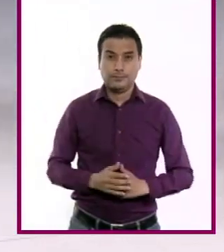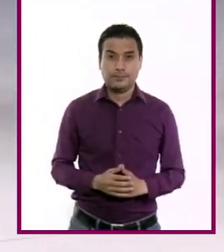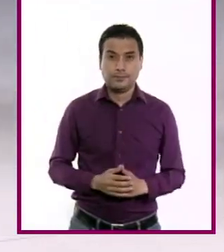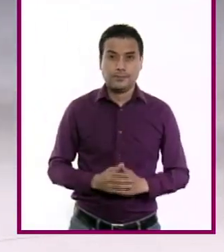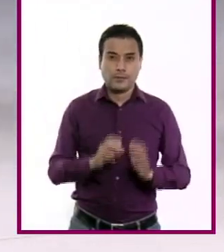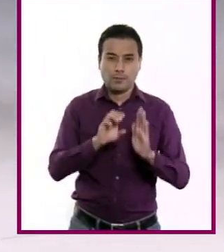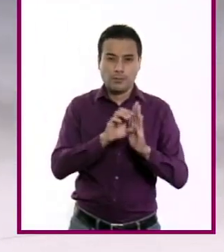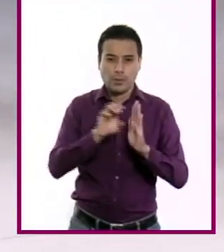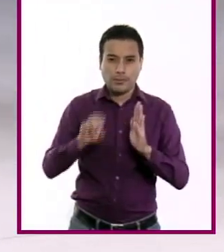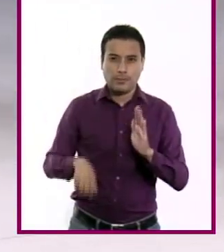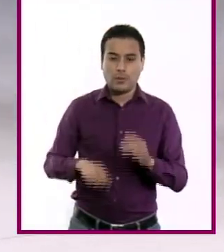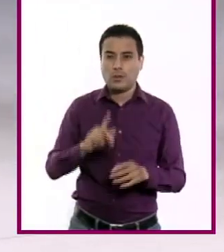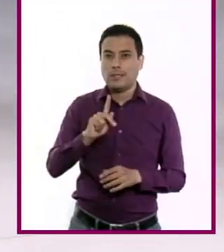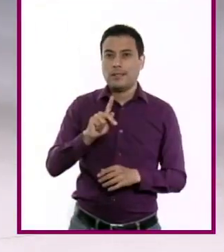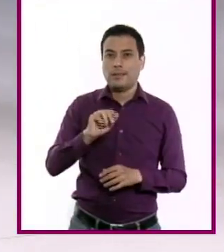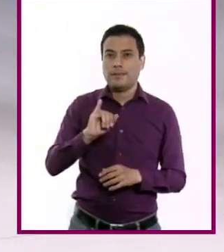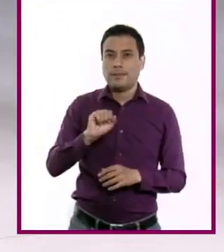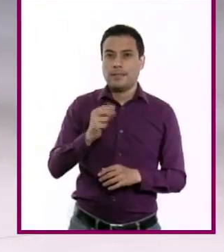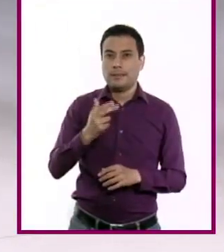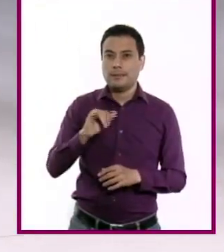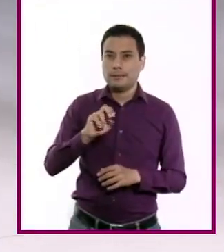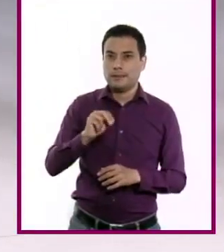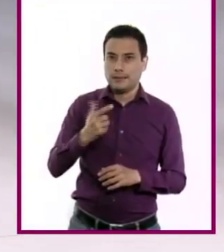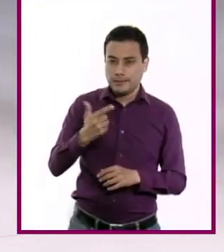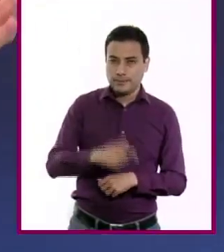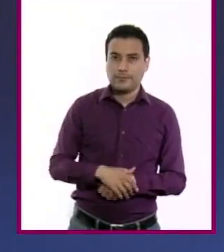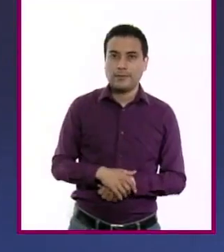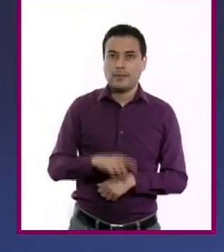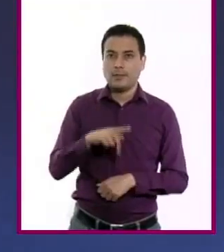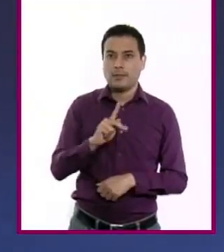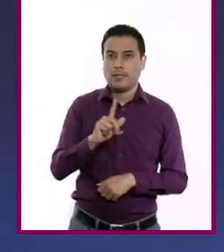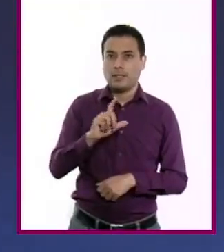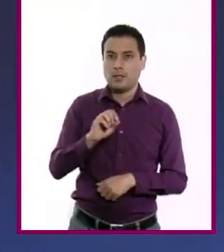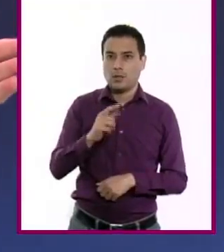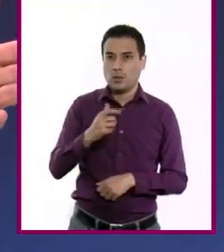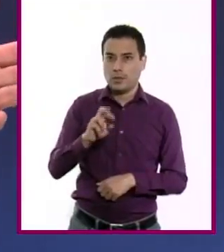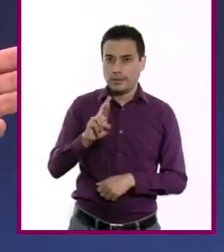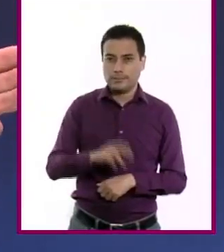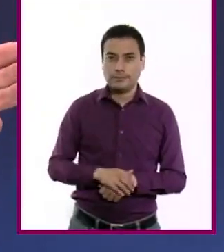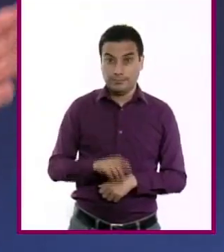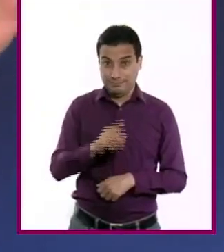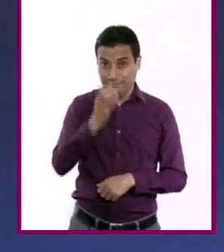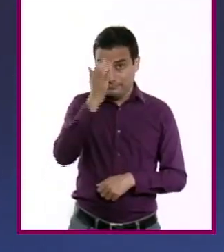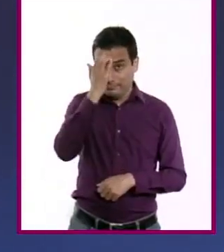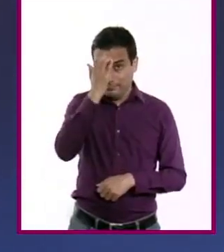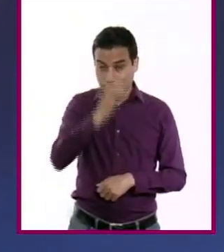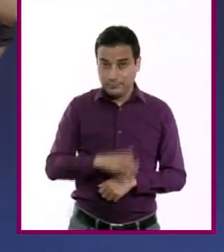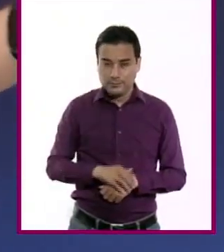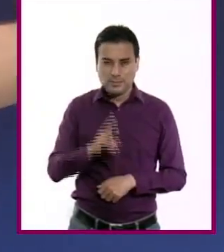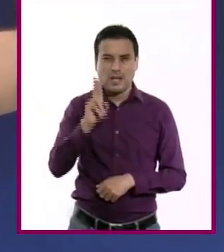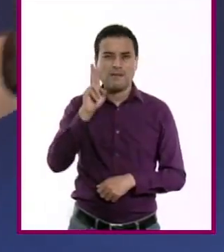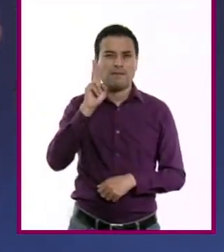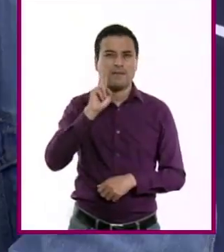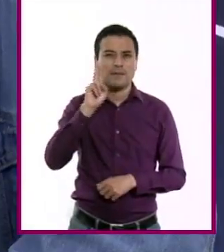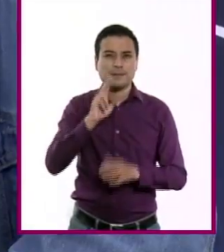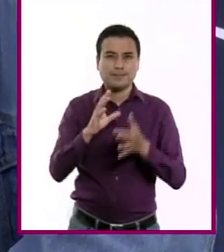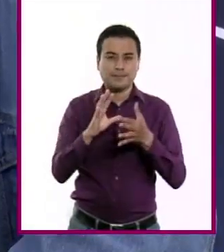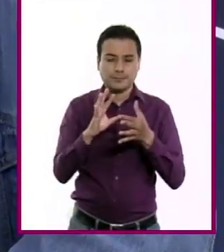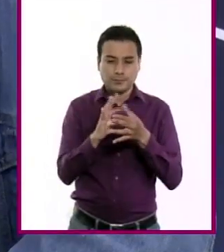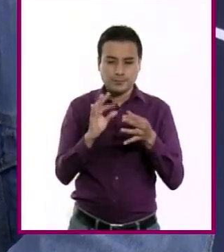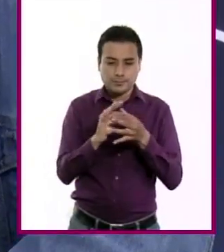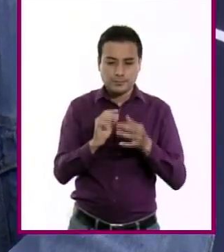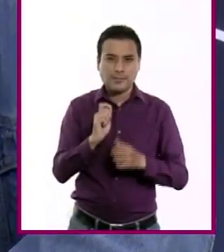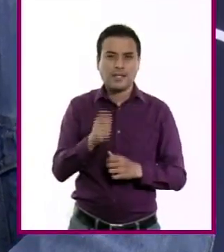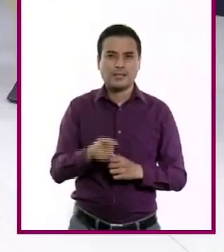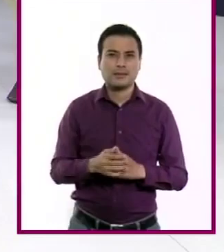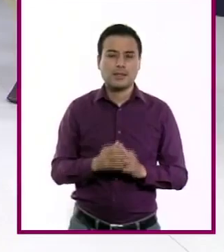el phishing, el keylogger, ¿los ubican? Sí. ¿Sí? Rápidamente, ¿qué es el phishing? Sé que es